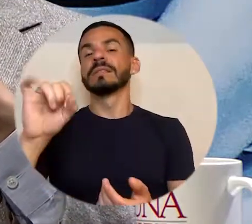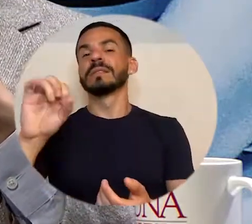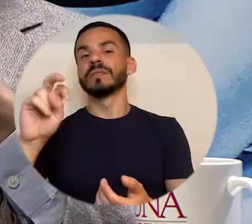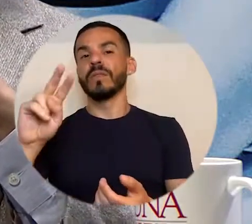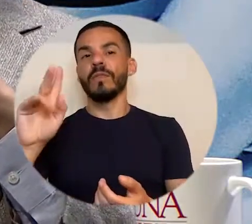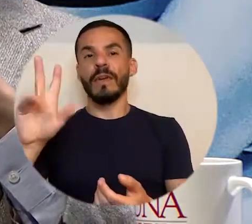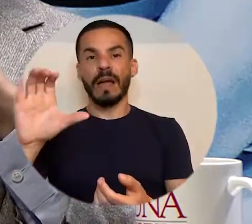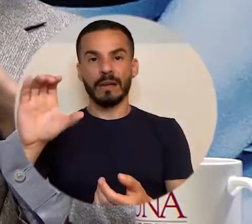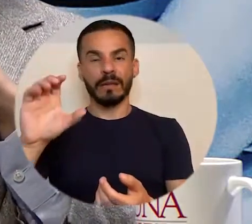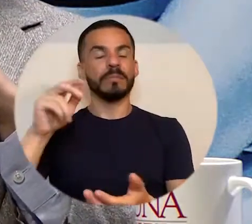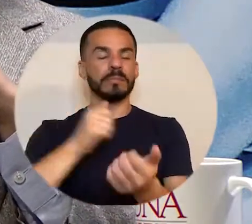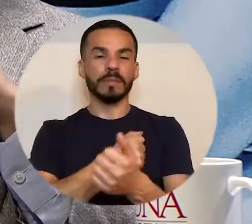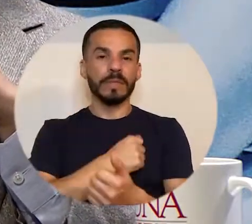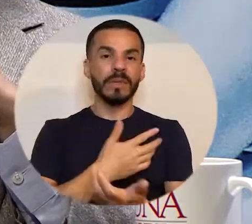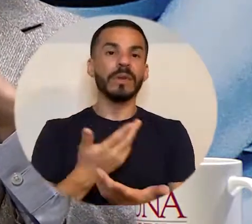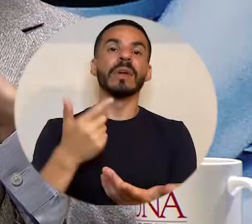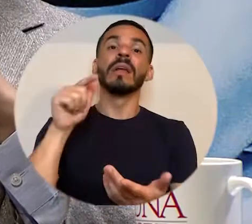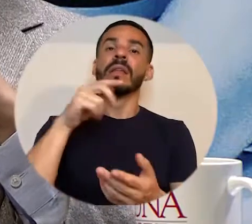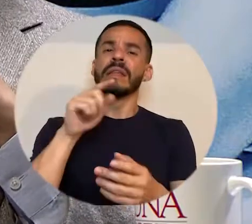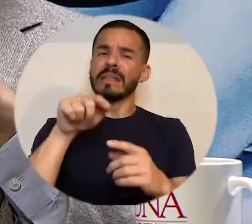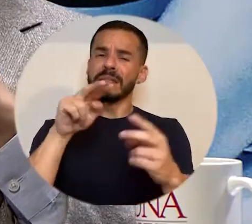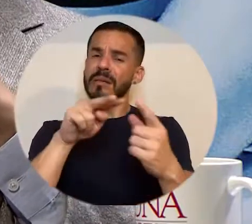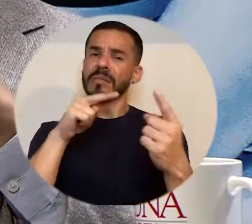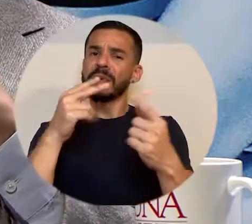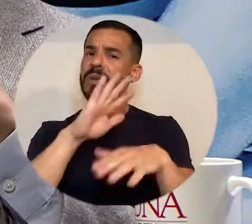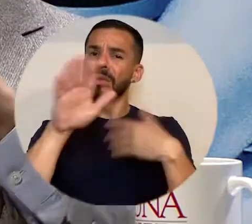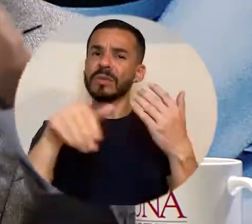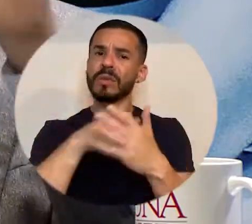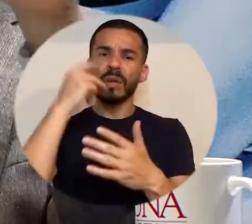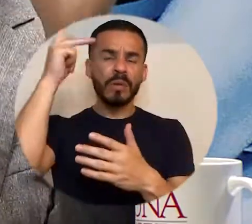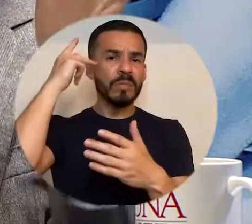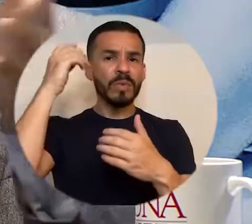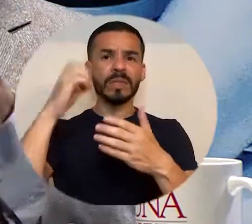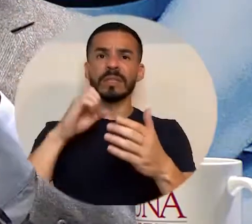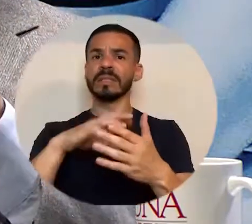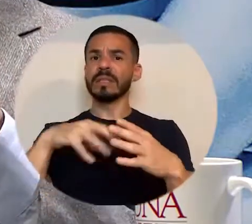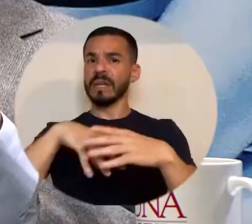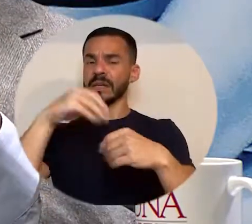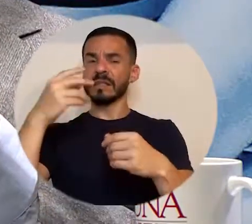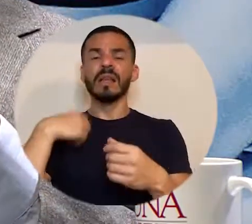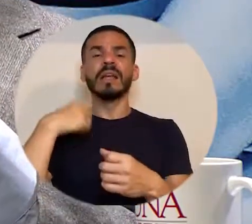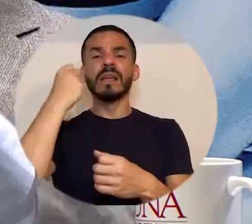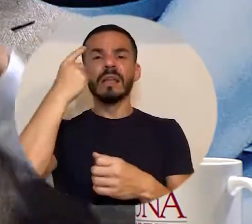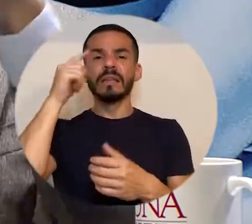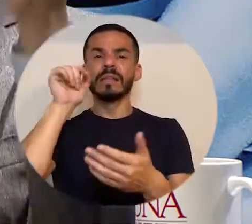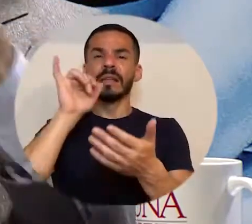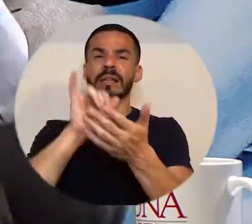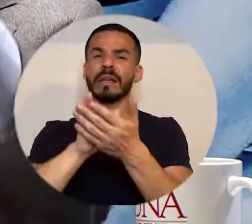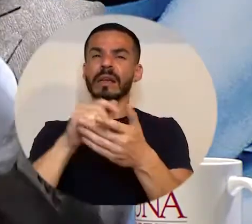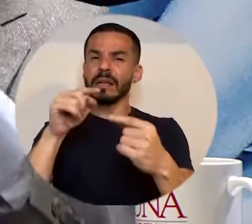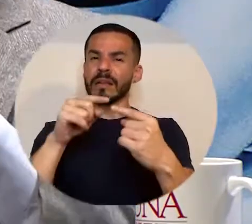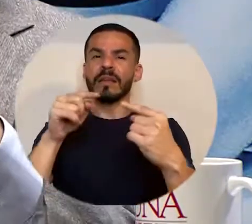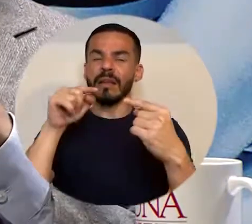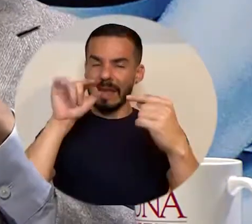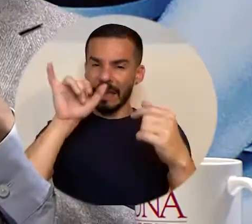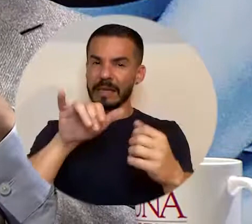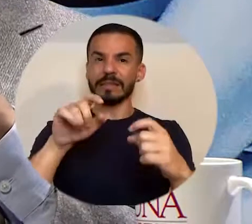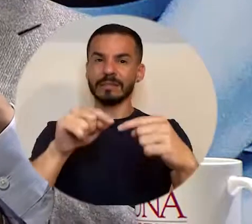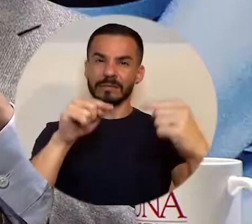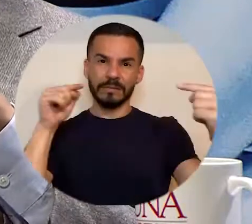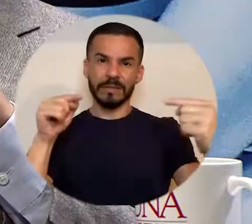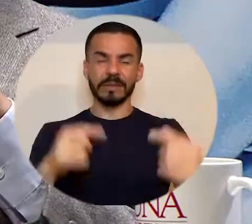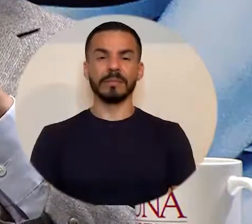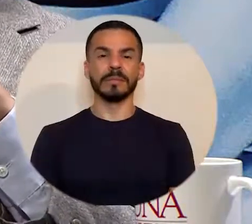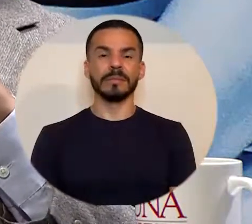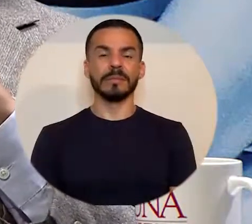De Sinovac, perdón. Entonces, desde esa perspectiva, toda la política exterior de los Estados Unidos hay que comprenderla en ese gran